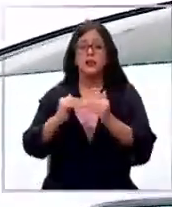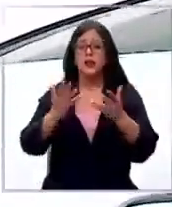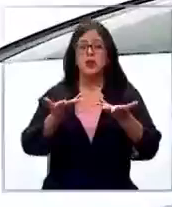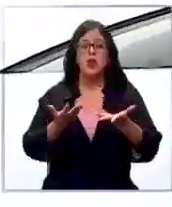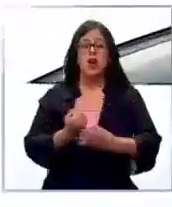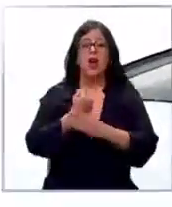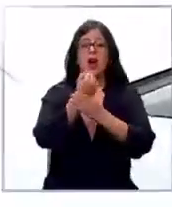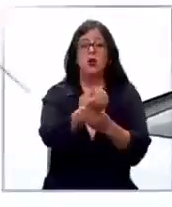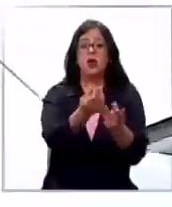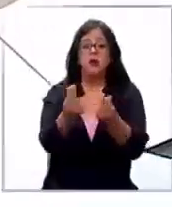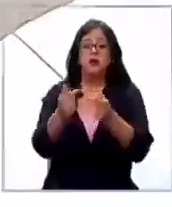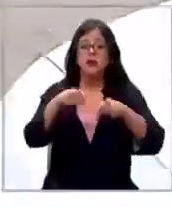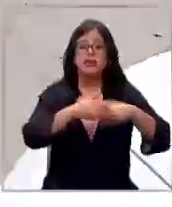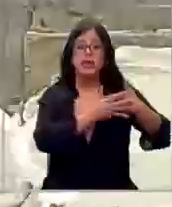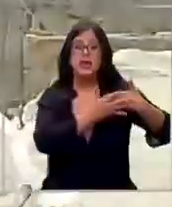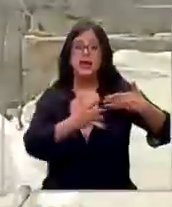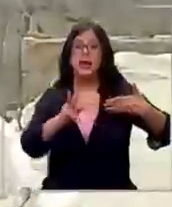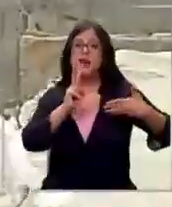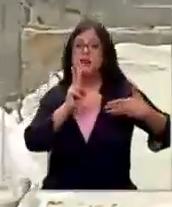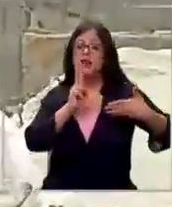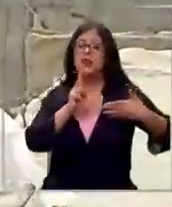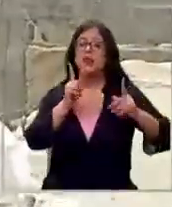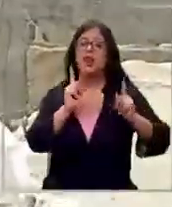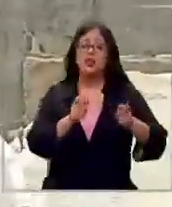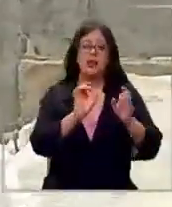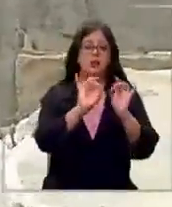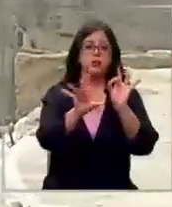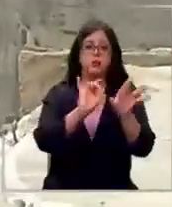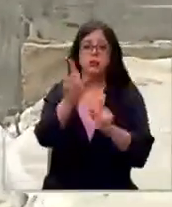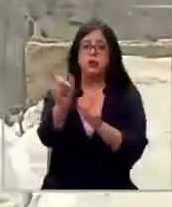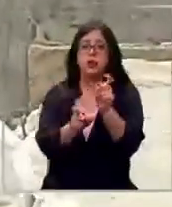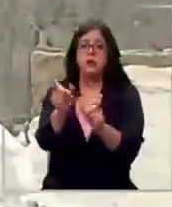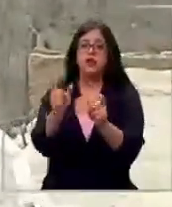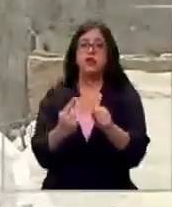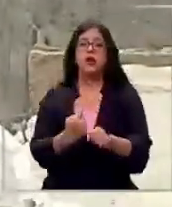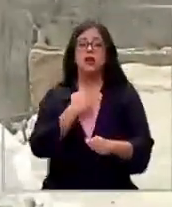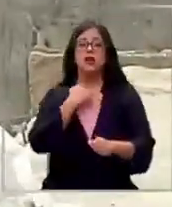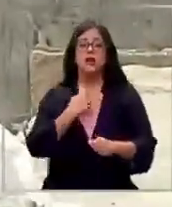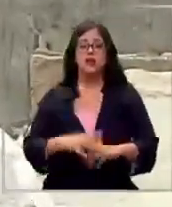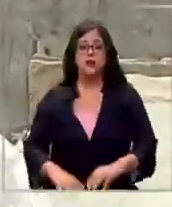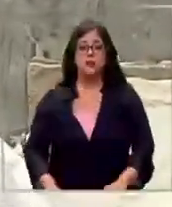económicas, que de aquí al viernes debieran comenzar a llegar a las familias afectadas.